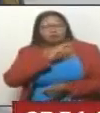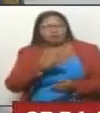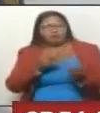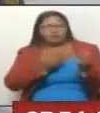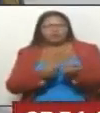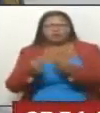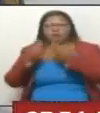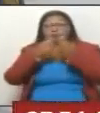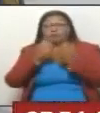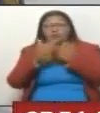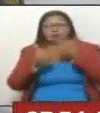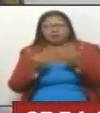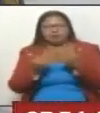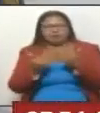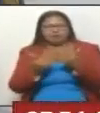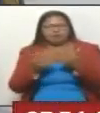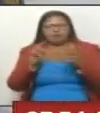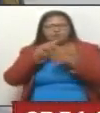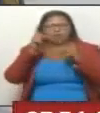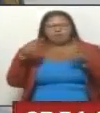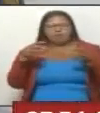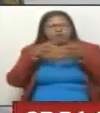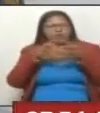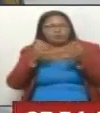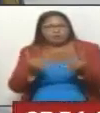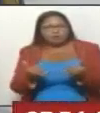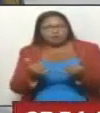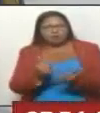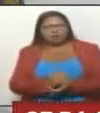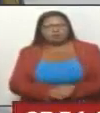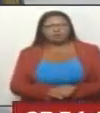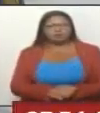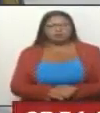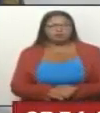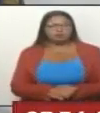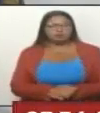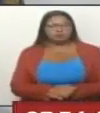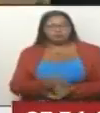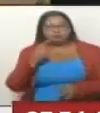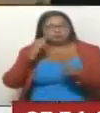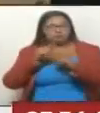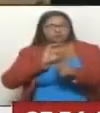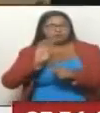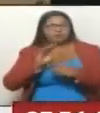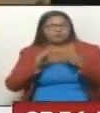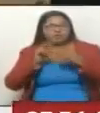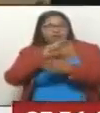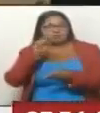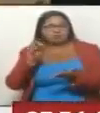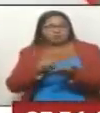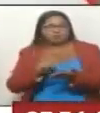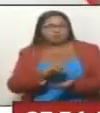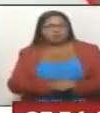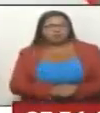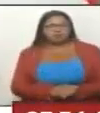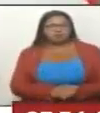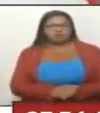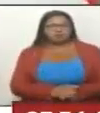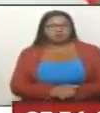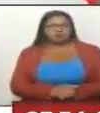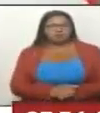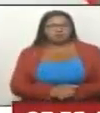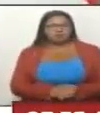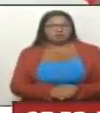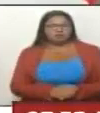el poder de las cúpulas de los partidos, determinan a la soberanía nacional. Y la otra vía, que fue la que escogió